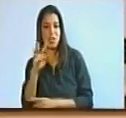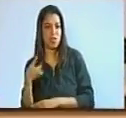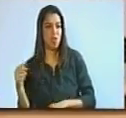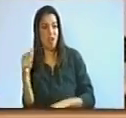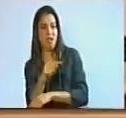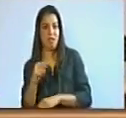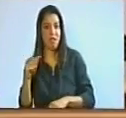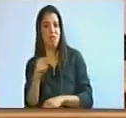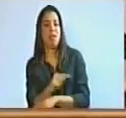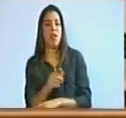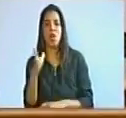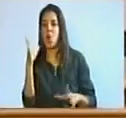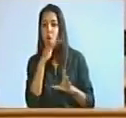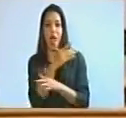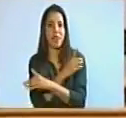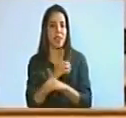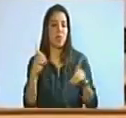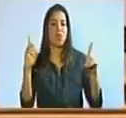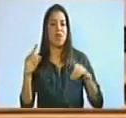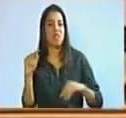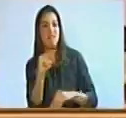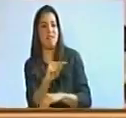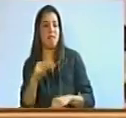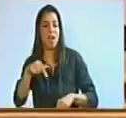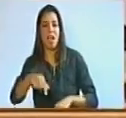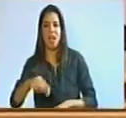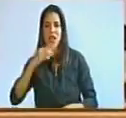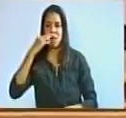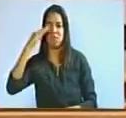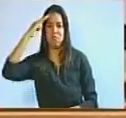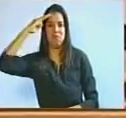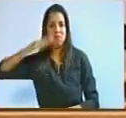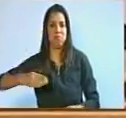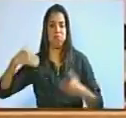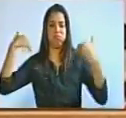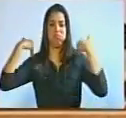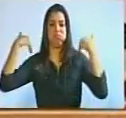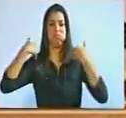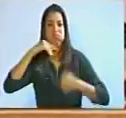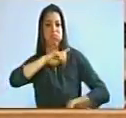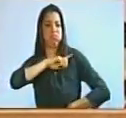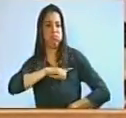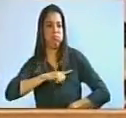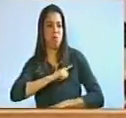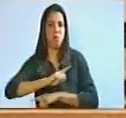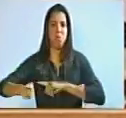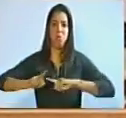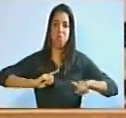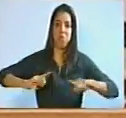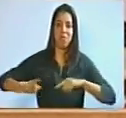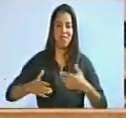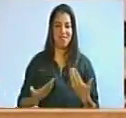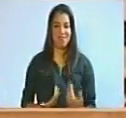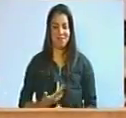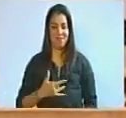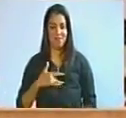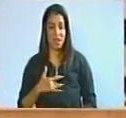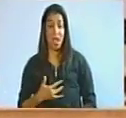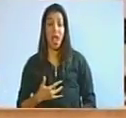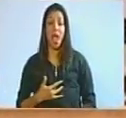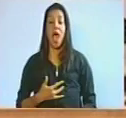por antidemocrático, porque esta es una dictadura. Y hoy el pueblo argentino